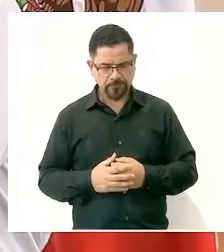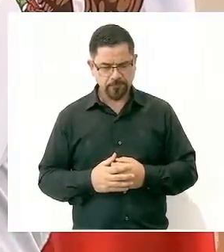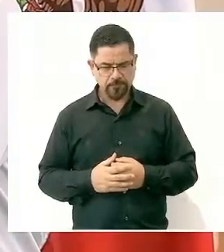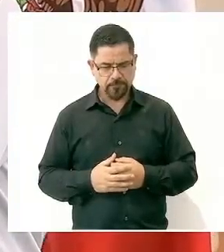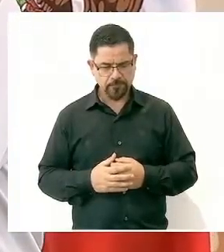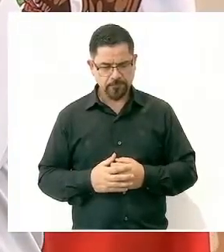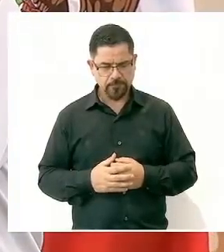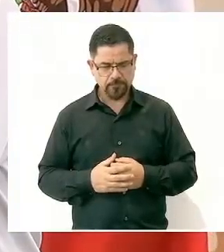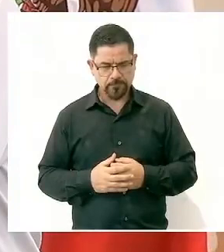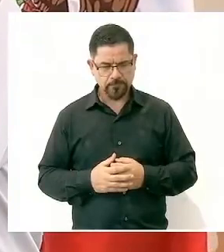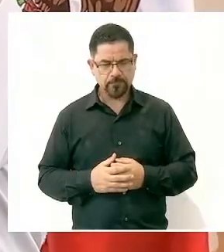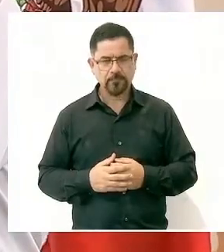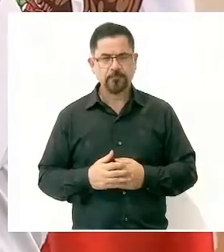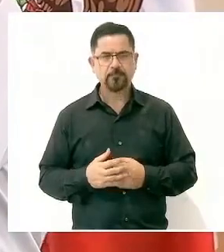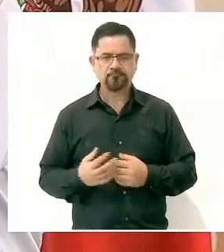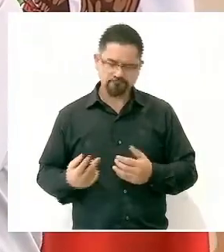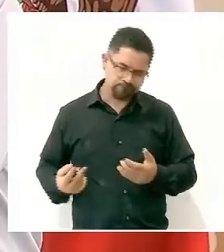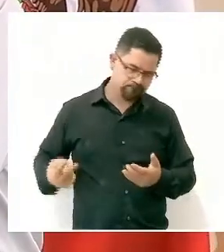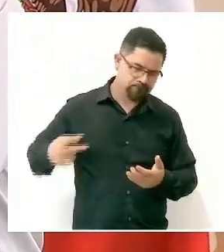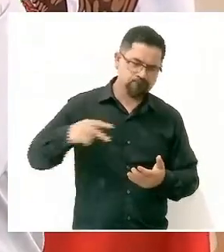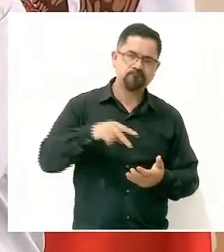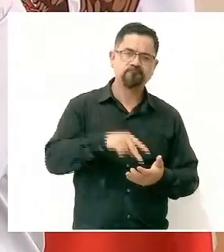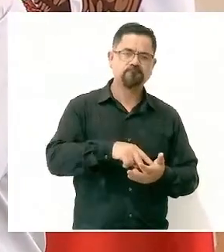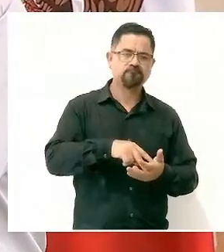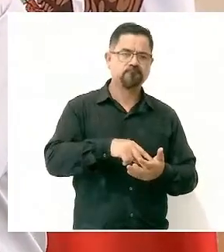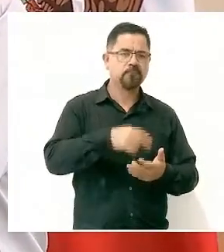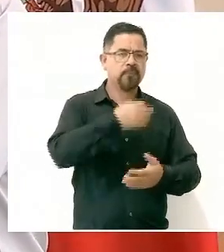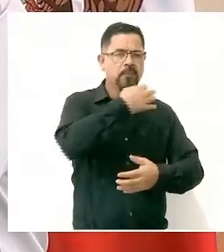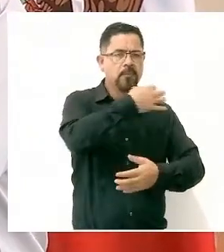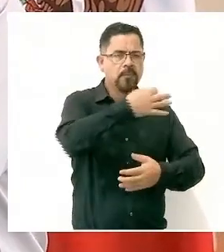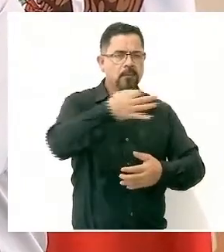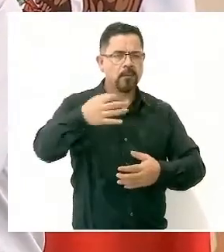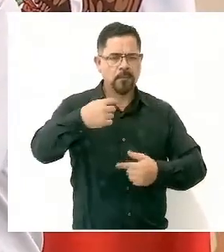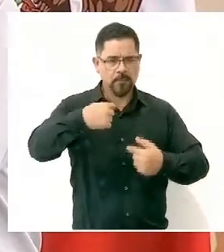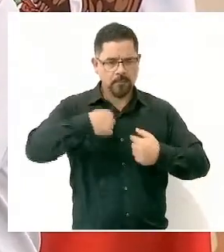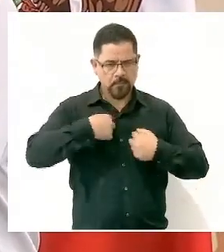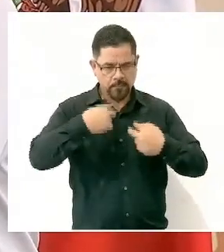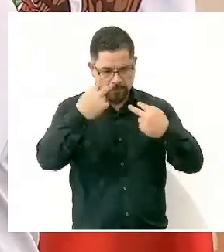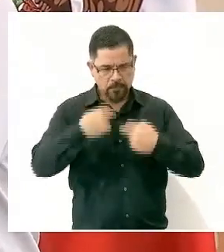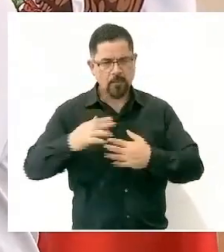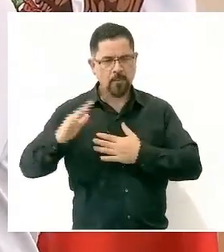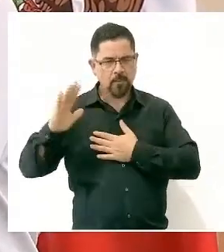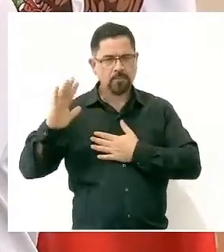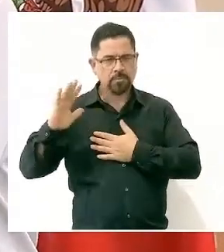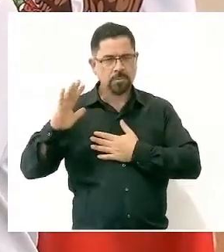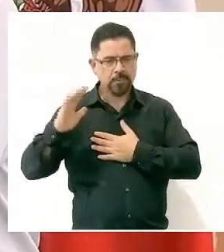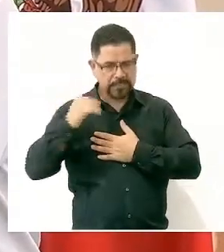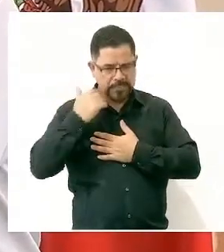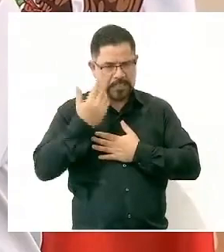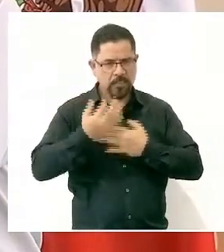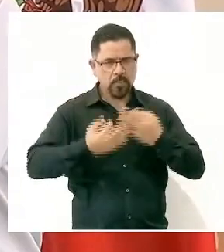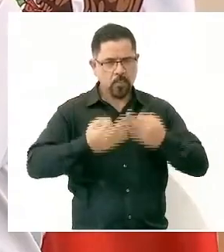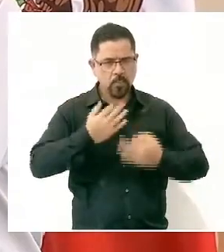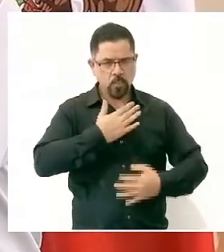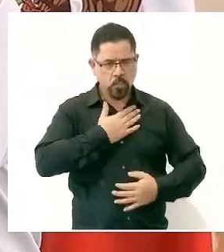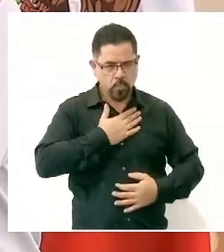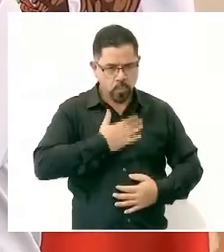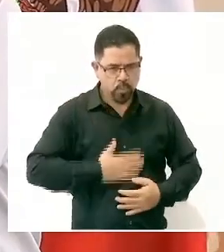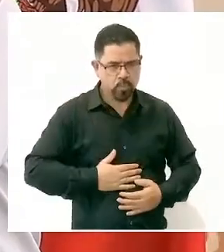vinimos a refrendar nuestro compromiso de hacer justicia a los pueblos